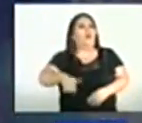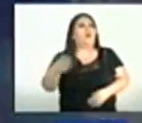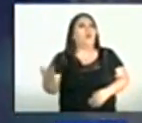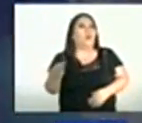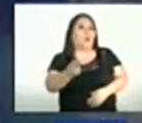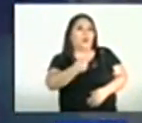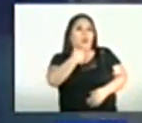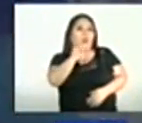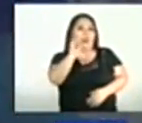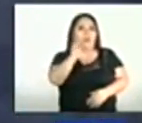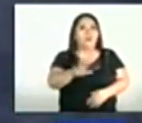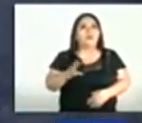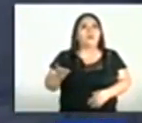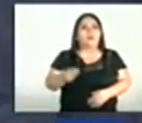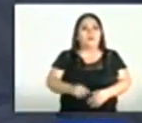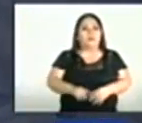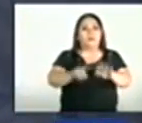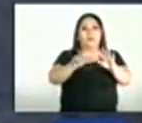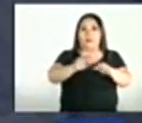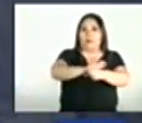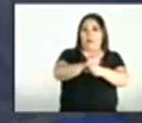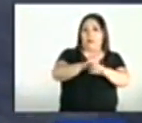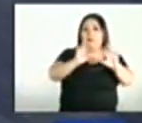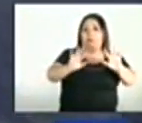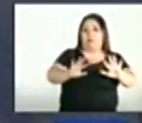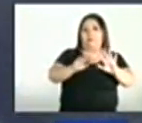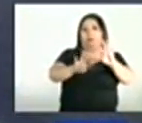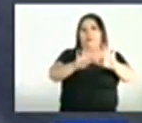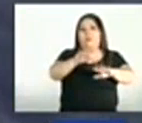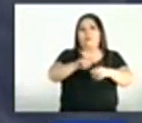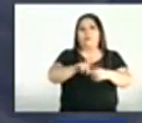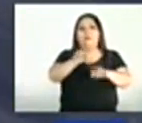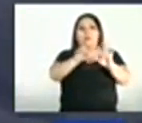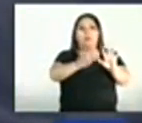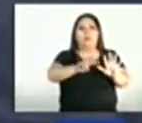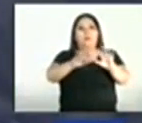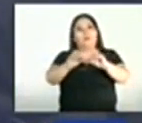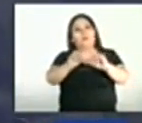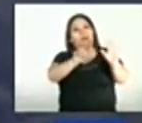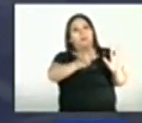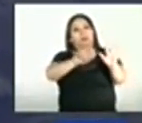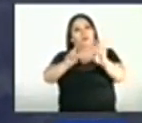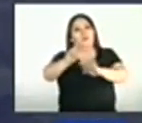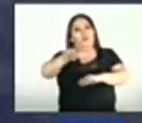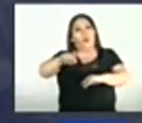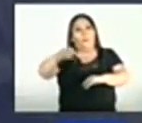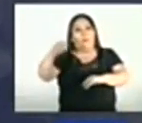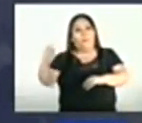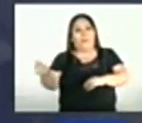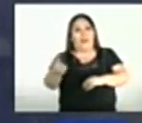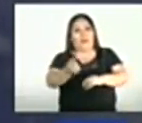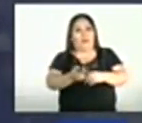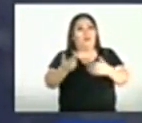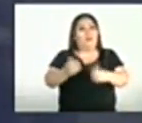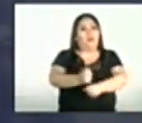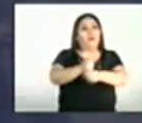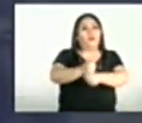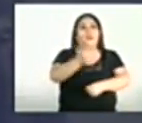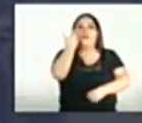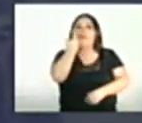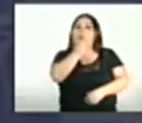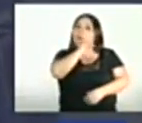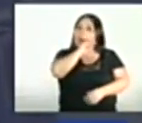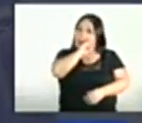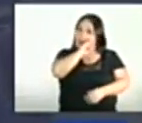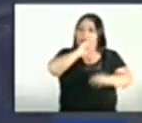OMS hasta la fecha refleja 772 millones de casos confirmados entre el inicio de la pandemia del covid-19